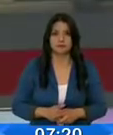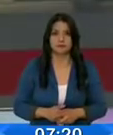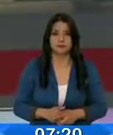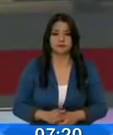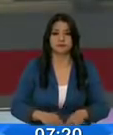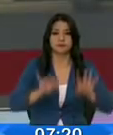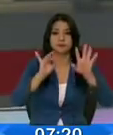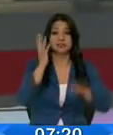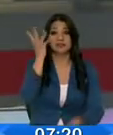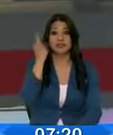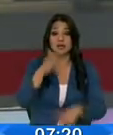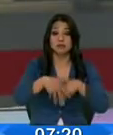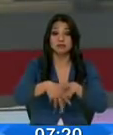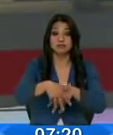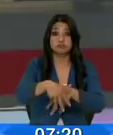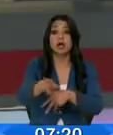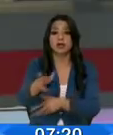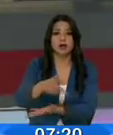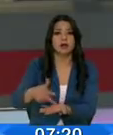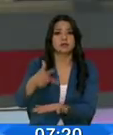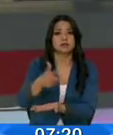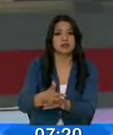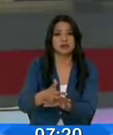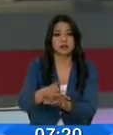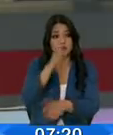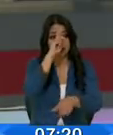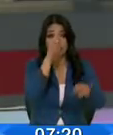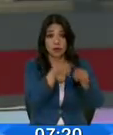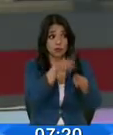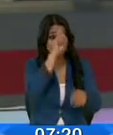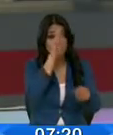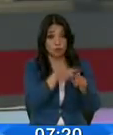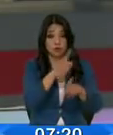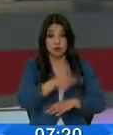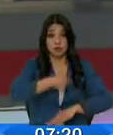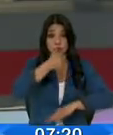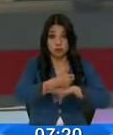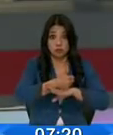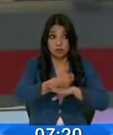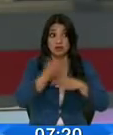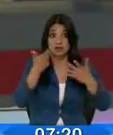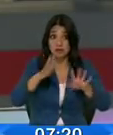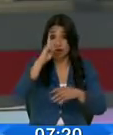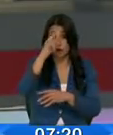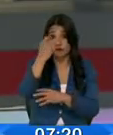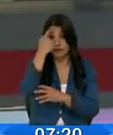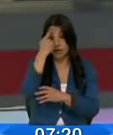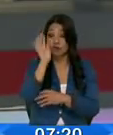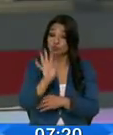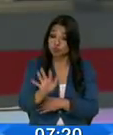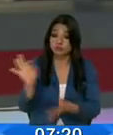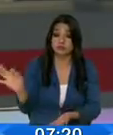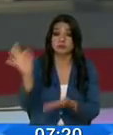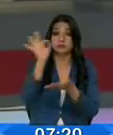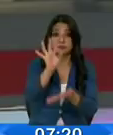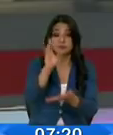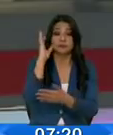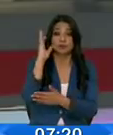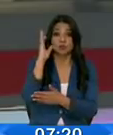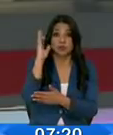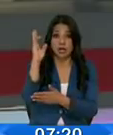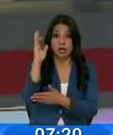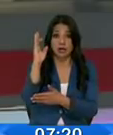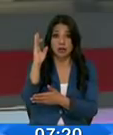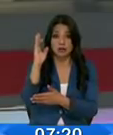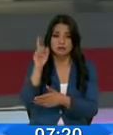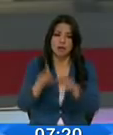7 días duró la paralización en el Carchi. Pese a los acuerdos que llegaron con las autoridades de gobierno, los representantes de Tulcán